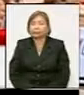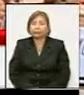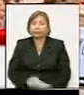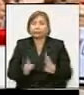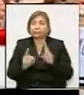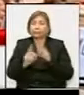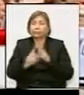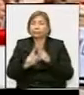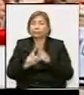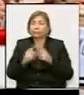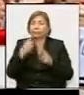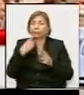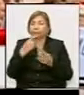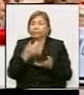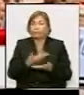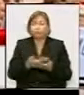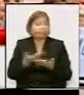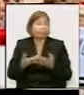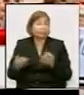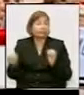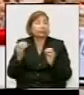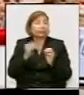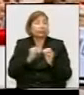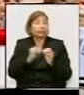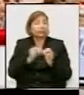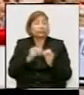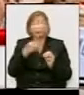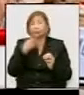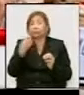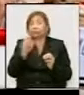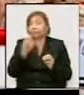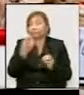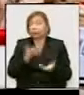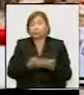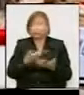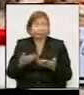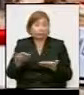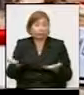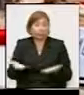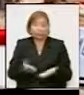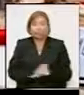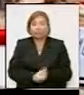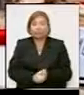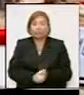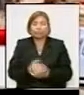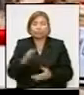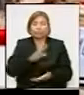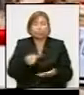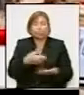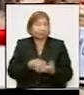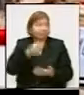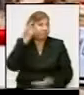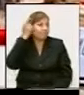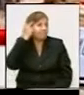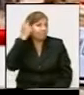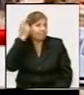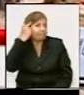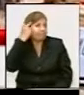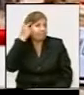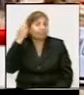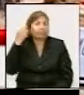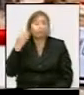creo quiero mencionar es la necesidad del involucramiento de la comunidad, no solamente en espacios como este, en donde todos podemos decir lo que pensamos, sino también en la implementación de la